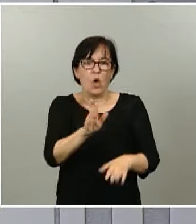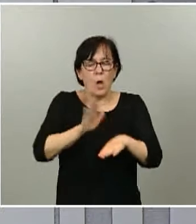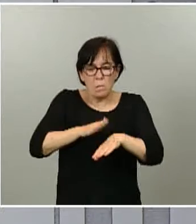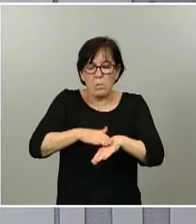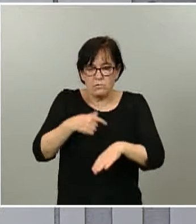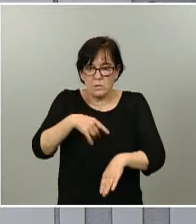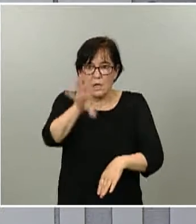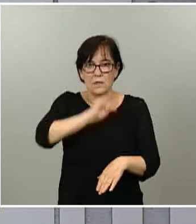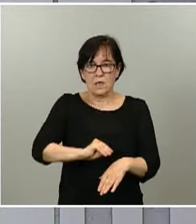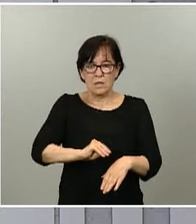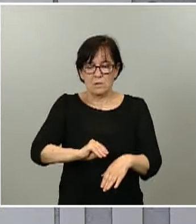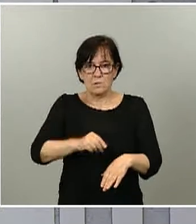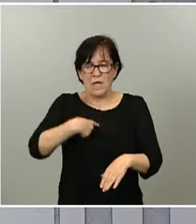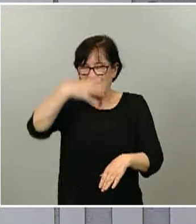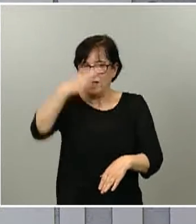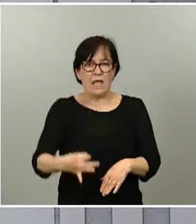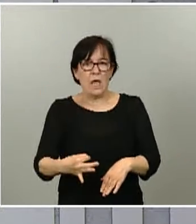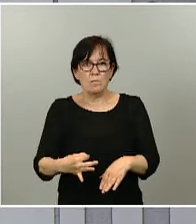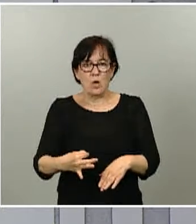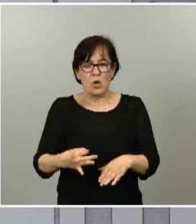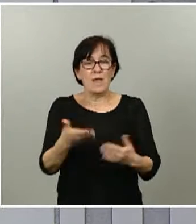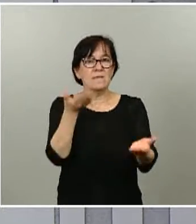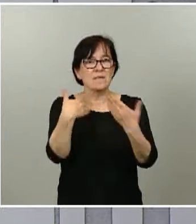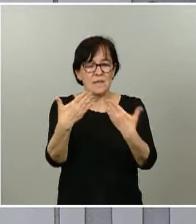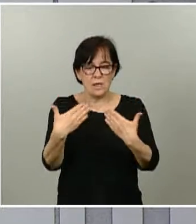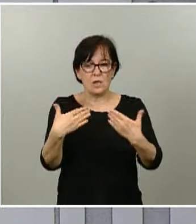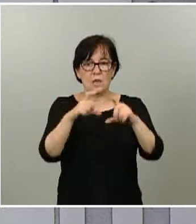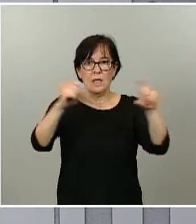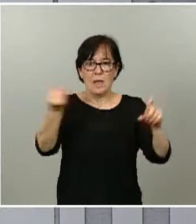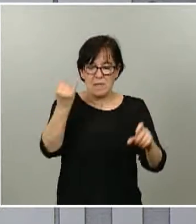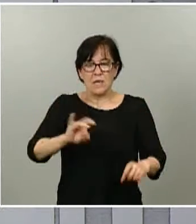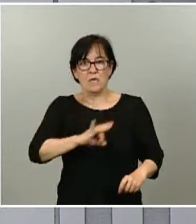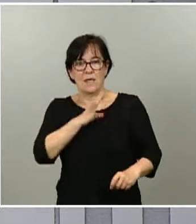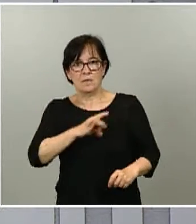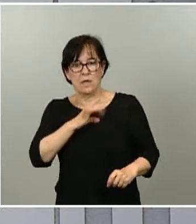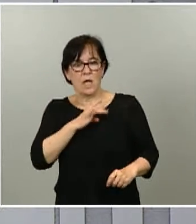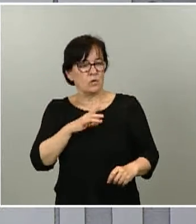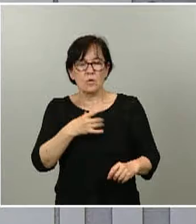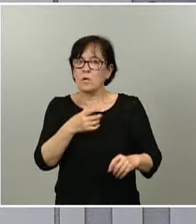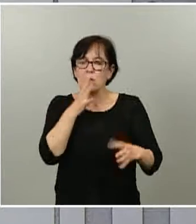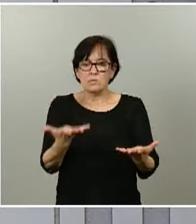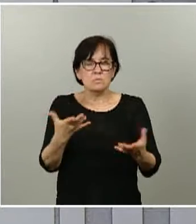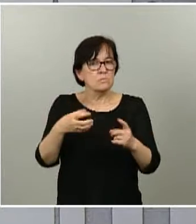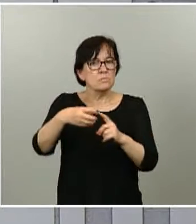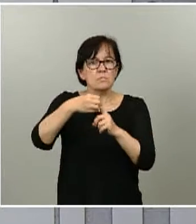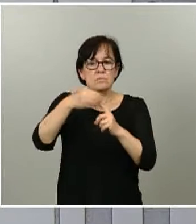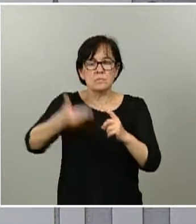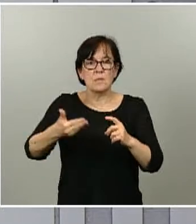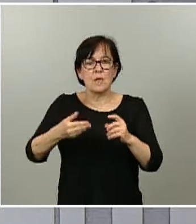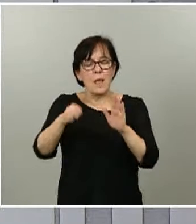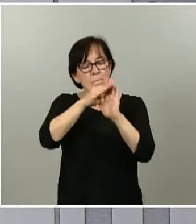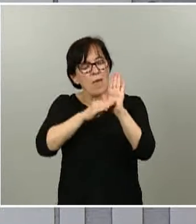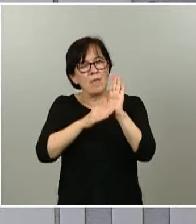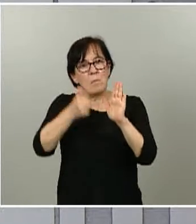creemos profundamente que en el diálogo entre empresarios y sindicatos se encuentran las claves de las medidas más ajustadas